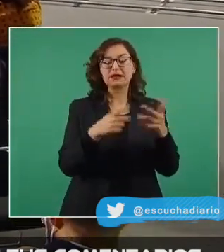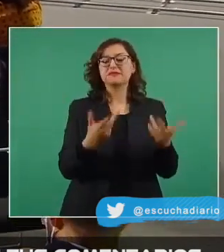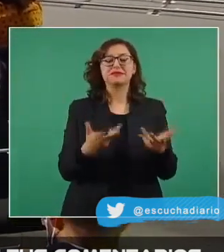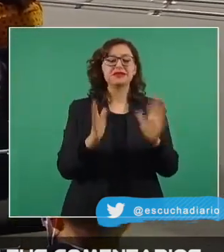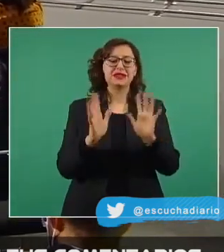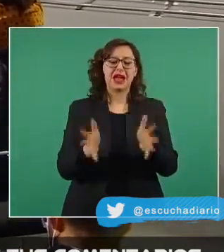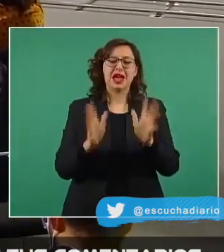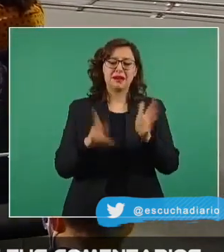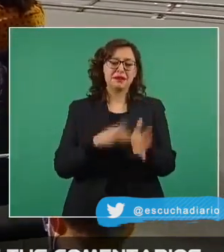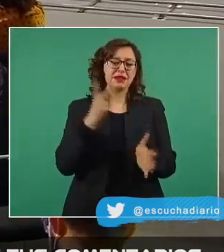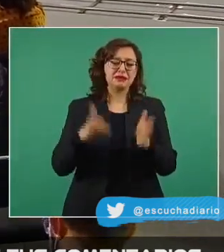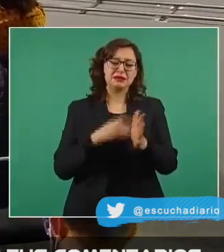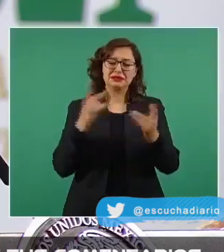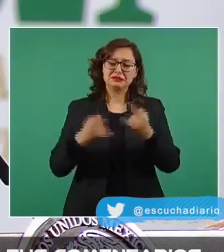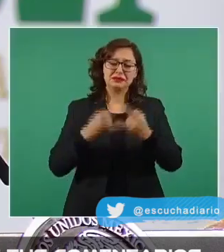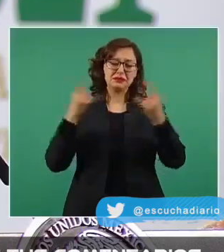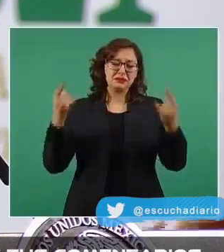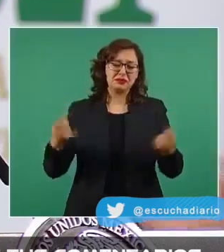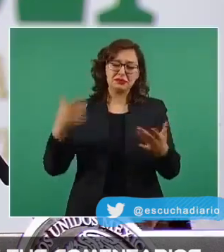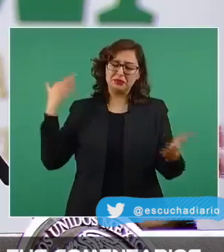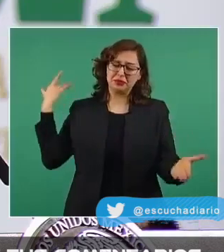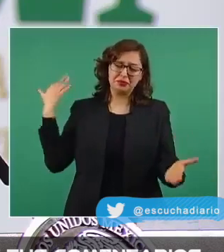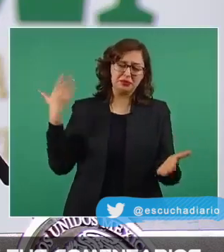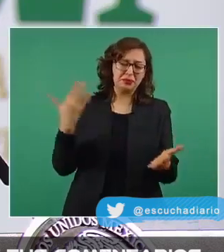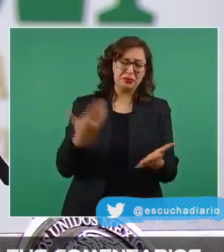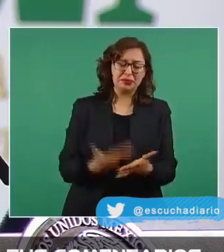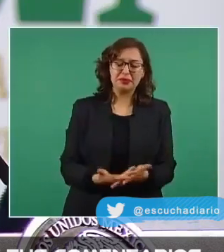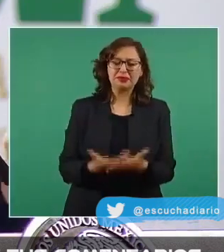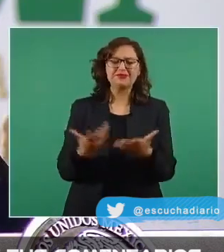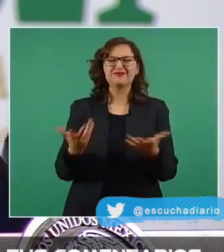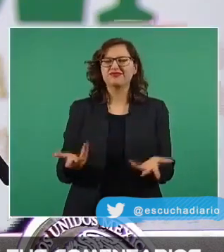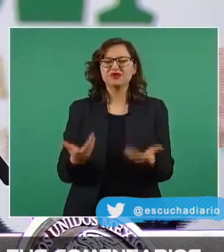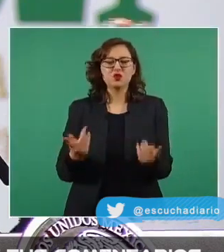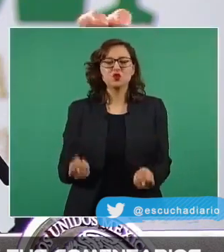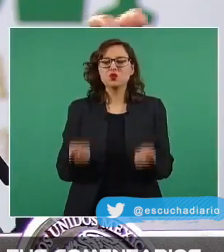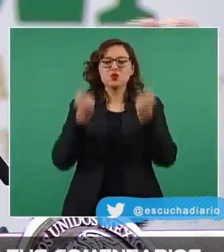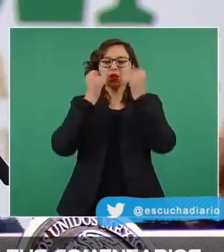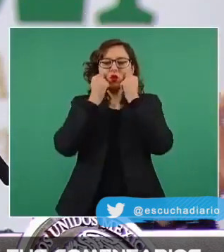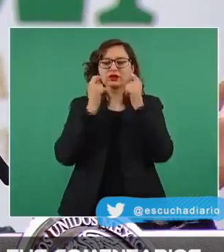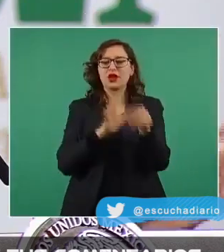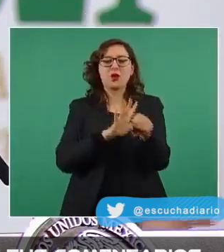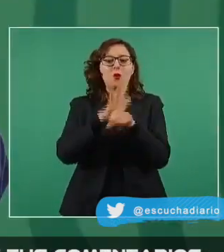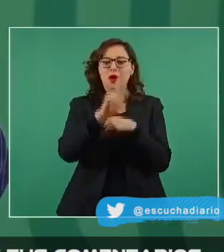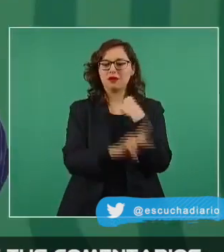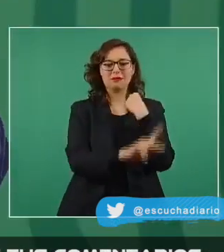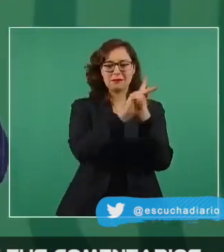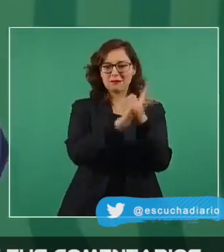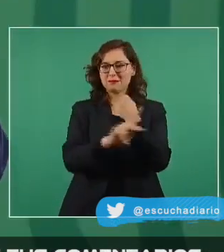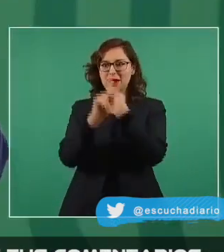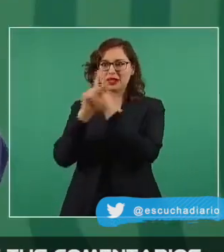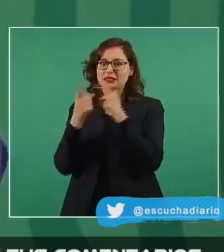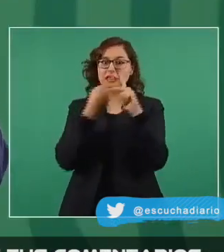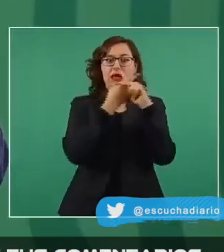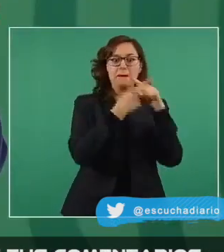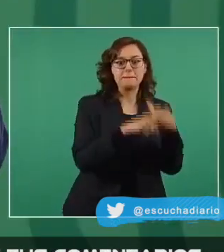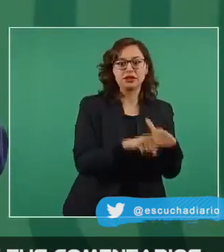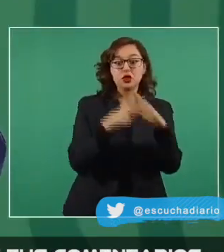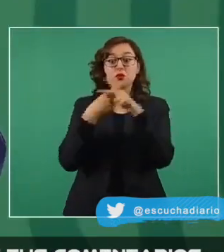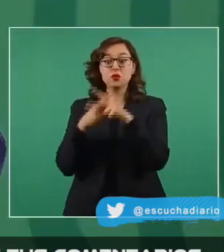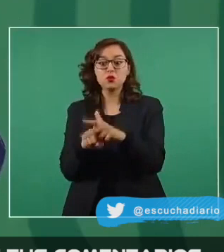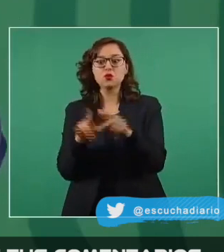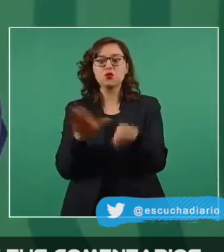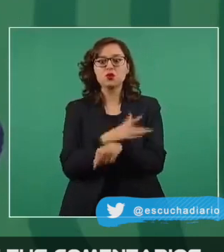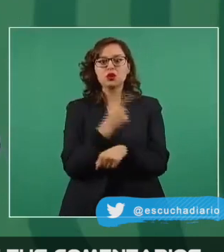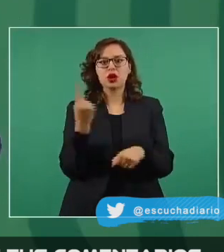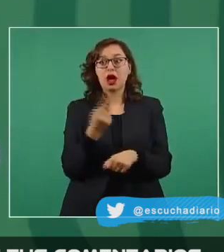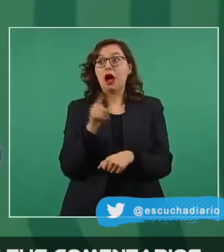de 1% en el número de casos estimados en comparación con el periodo previo. Y en lo concerniente a hospitalización, durante las